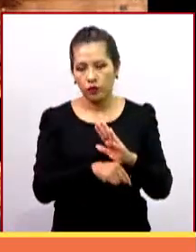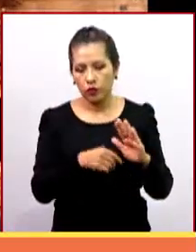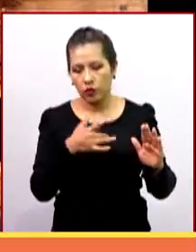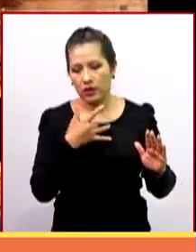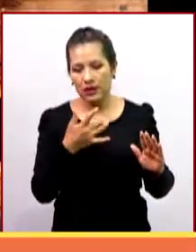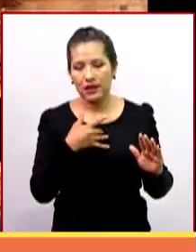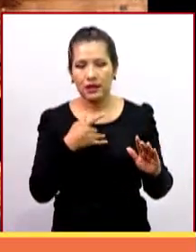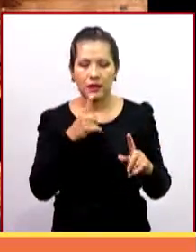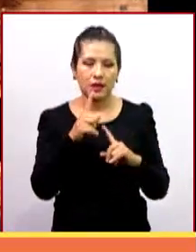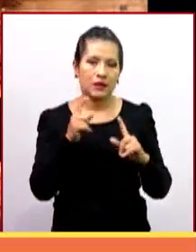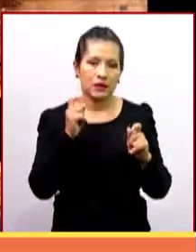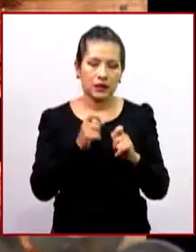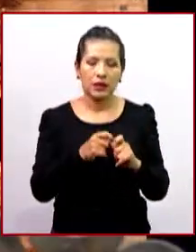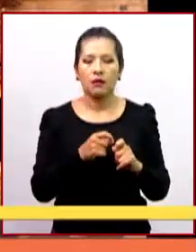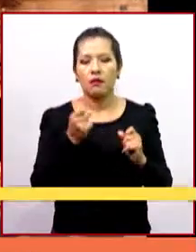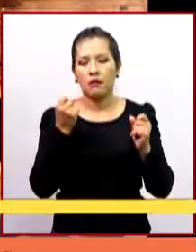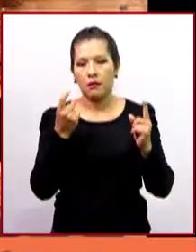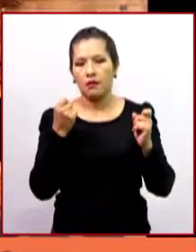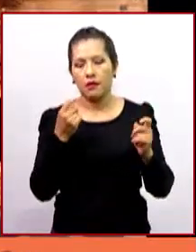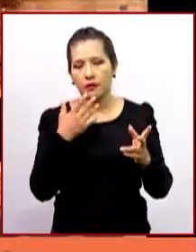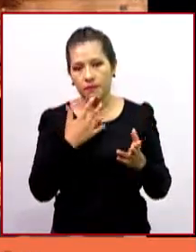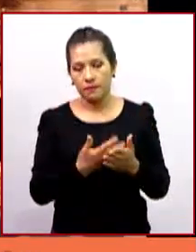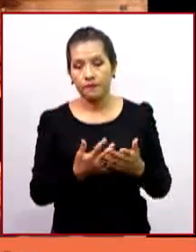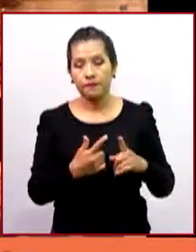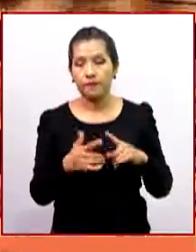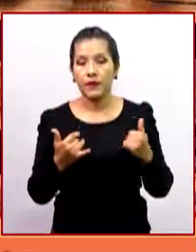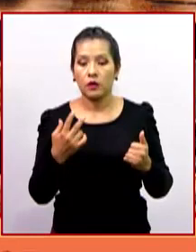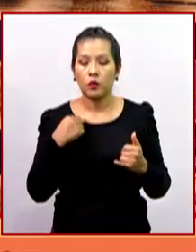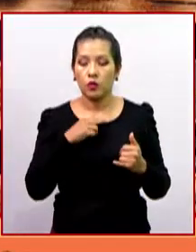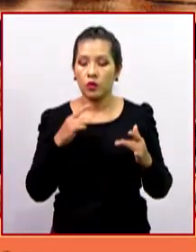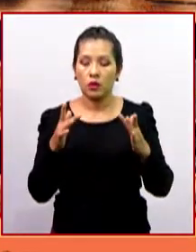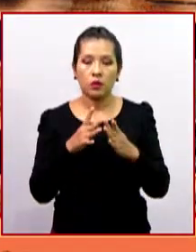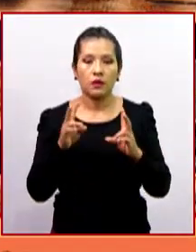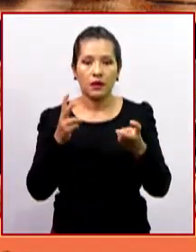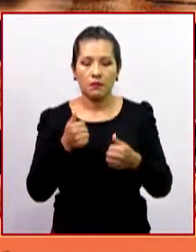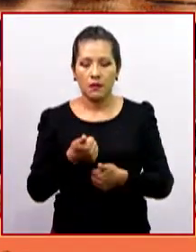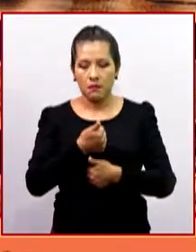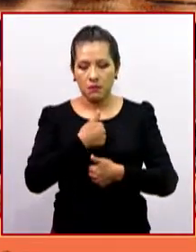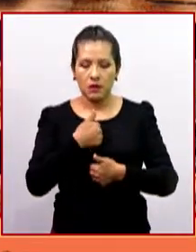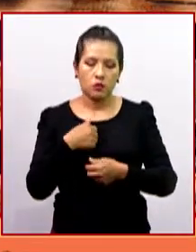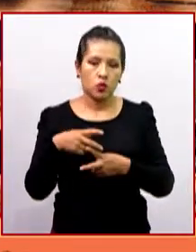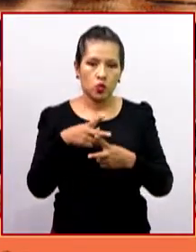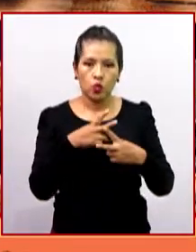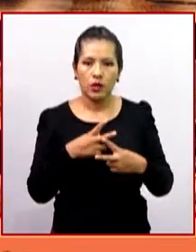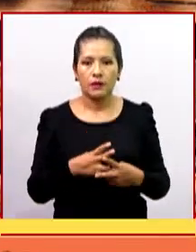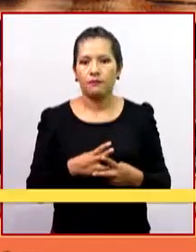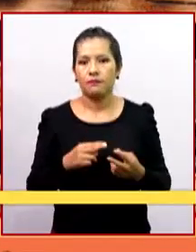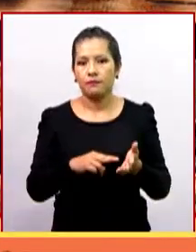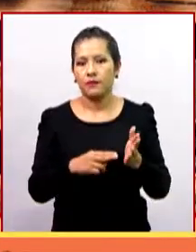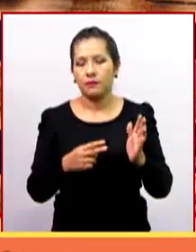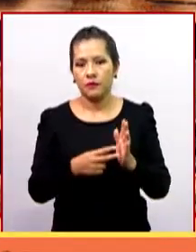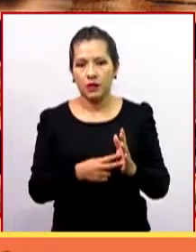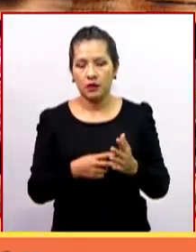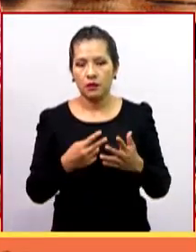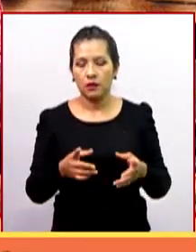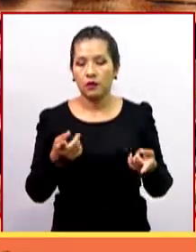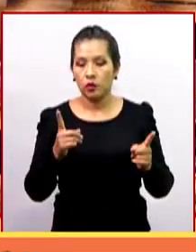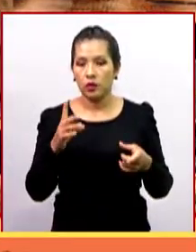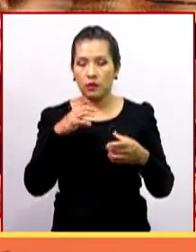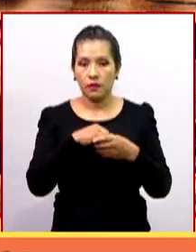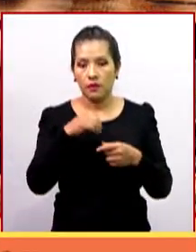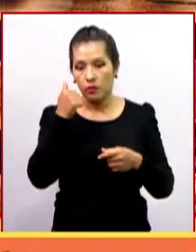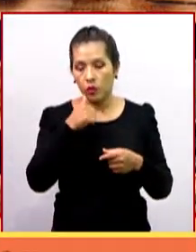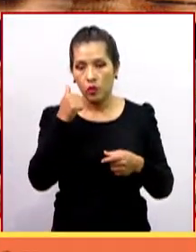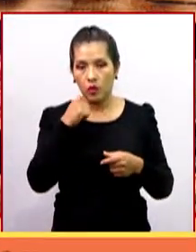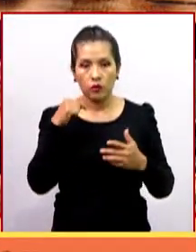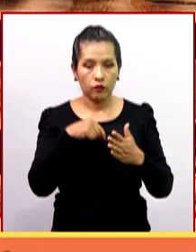quieres, más puntual. Y el tema puntual con el que queríamos conectar con el agua era autocuidado, ¿no? Que es como un lugar que en el femenino, en las mujeres